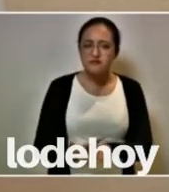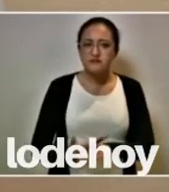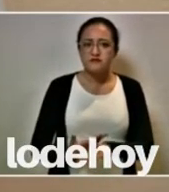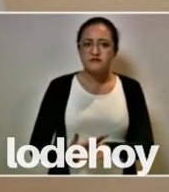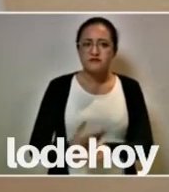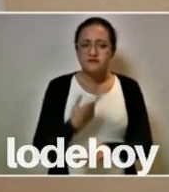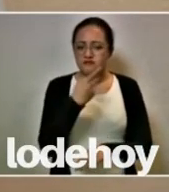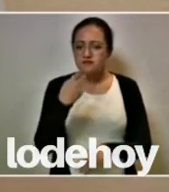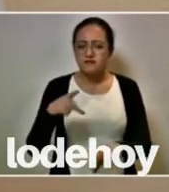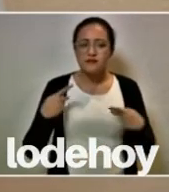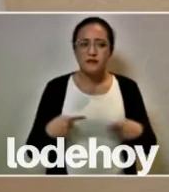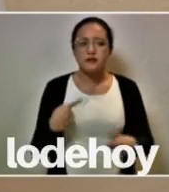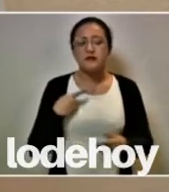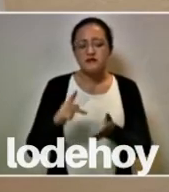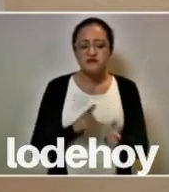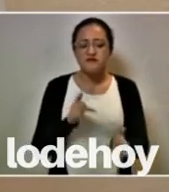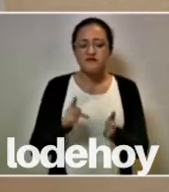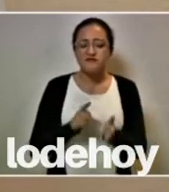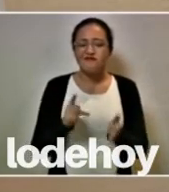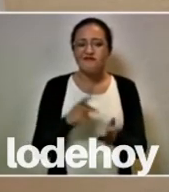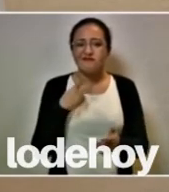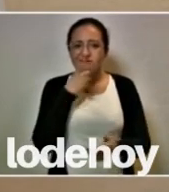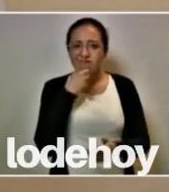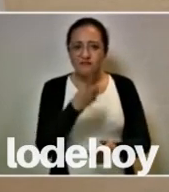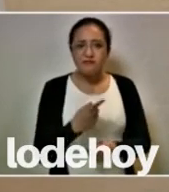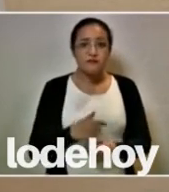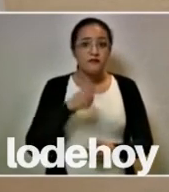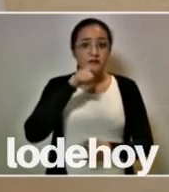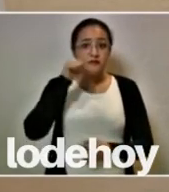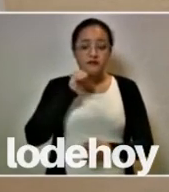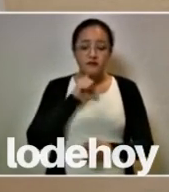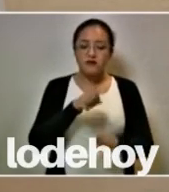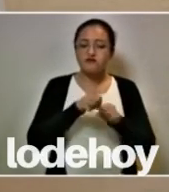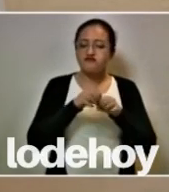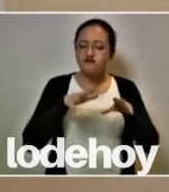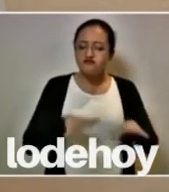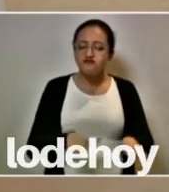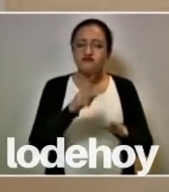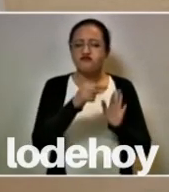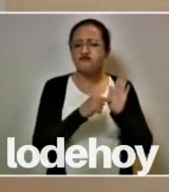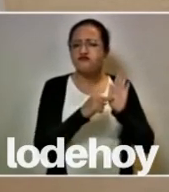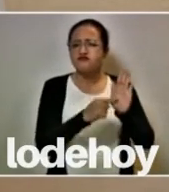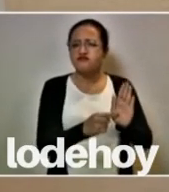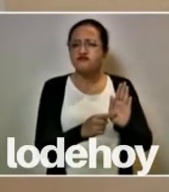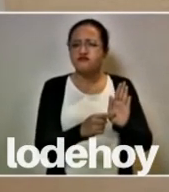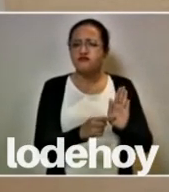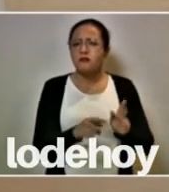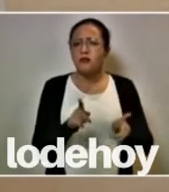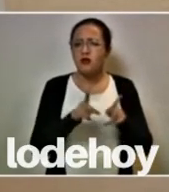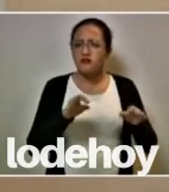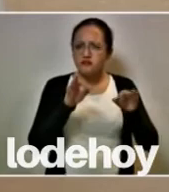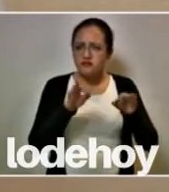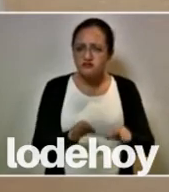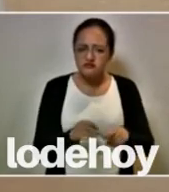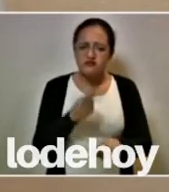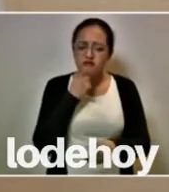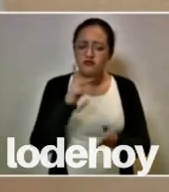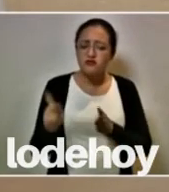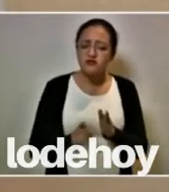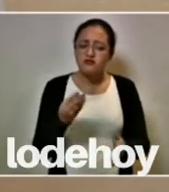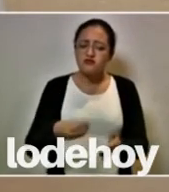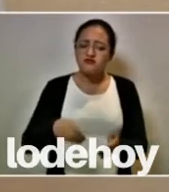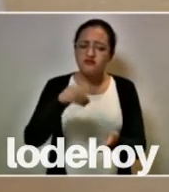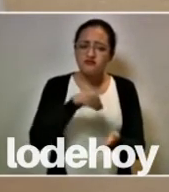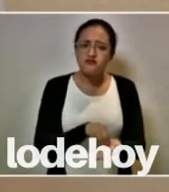Voy a tener que estar repitiendo. Ayer fue publicado el decreto que nuevamente